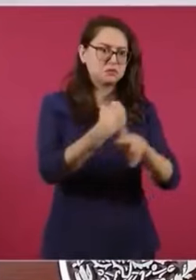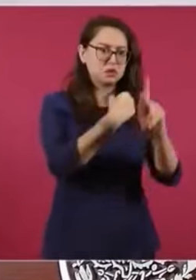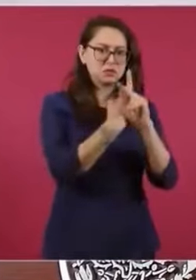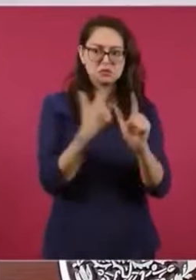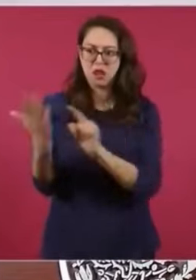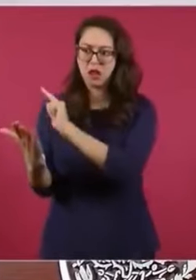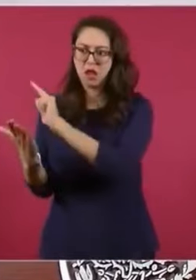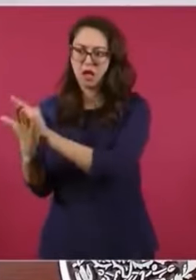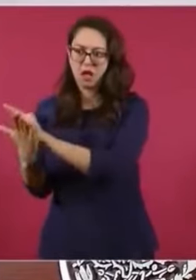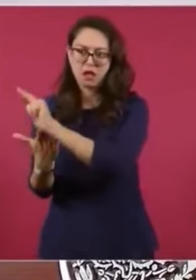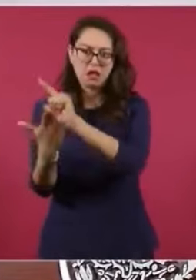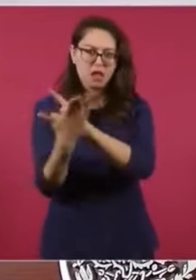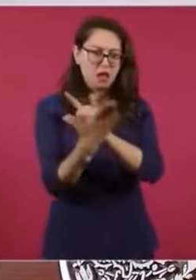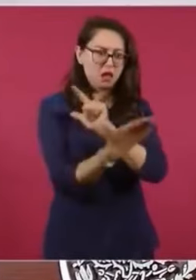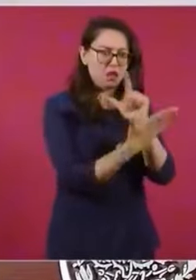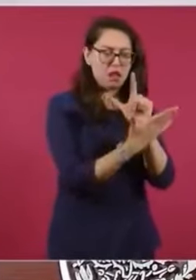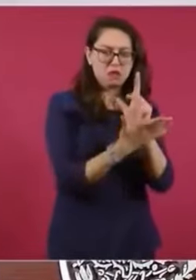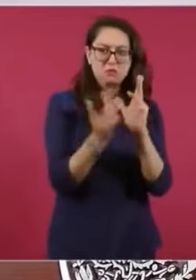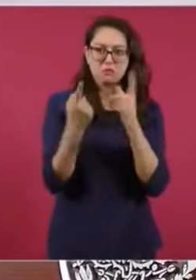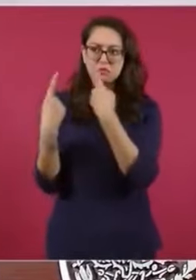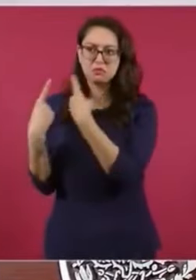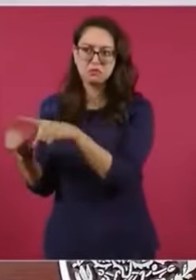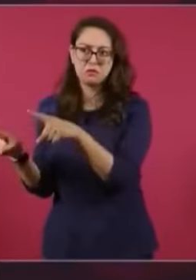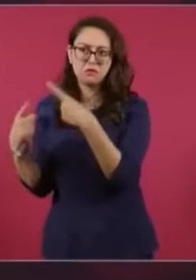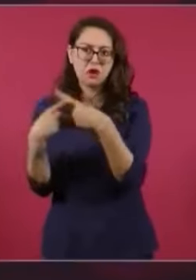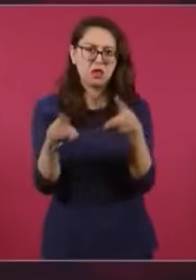somos soberanos